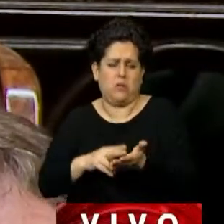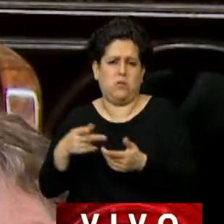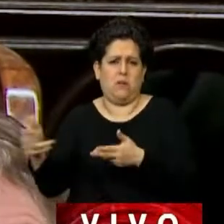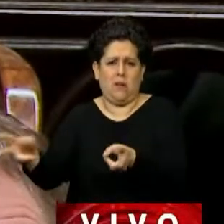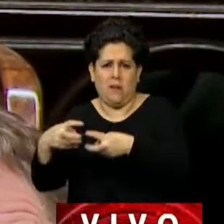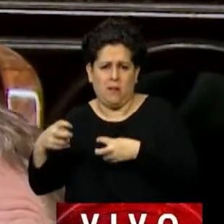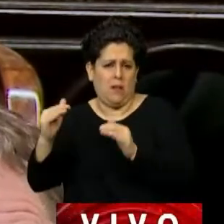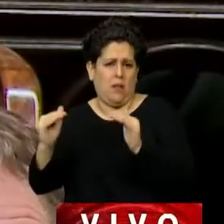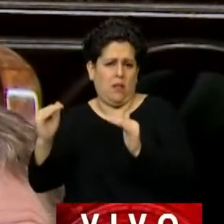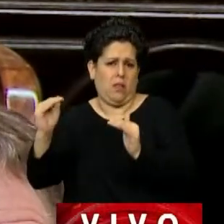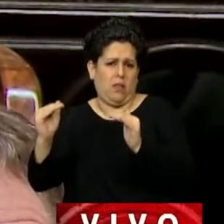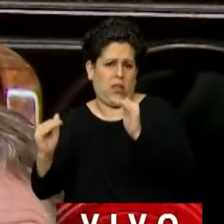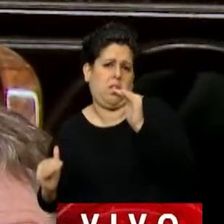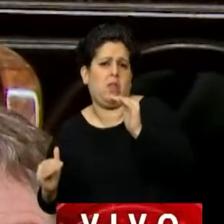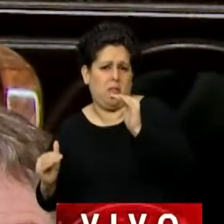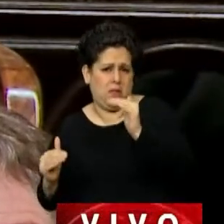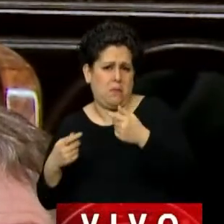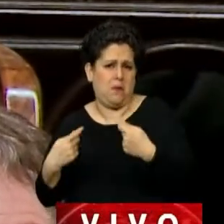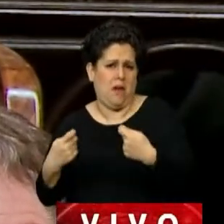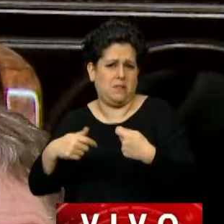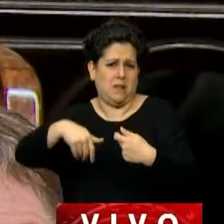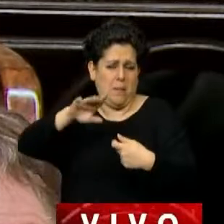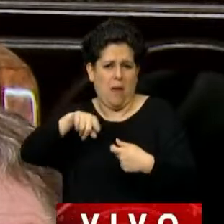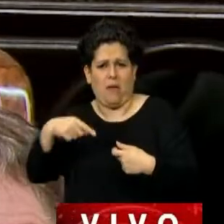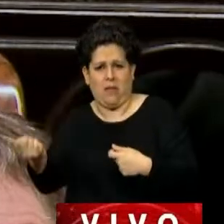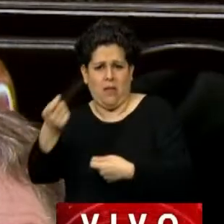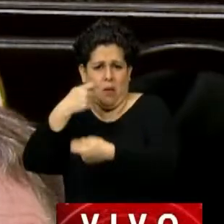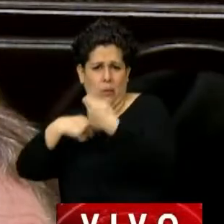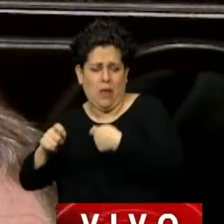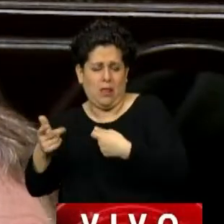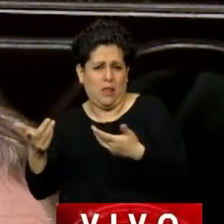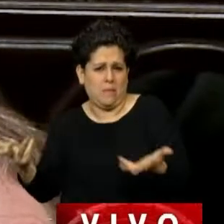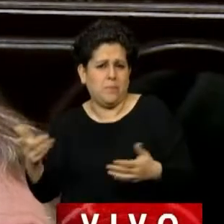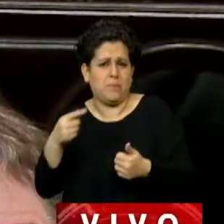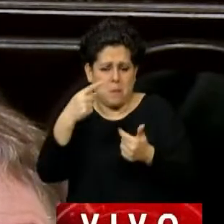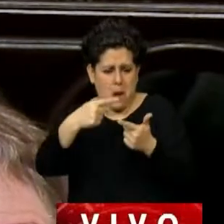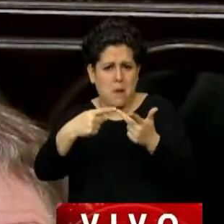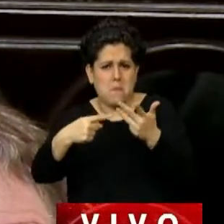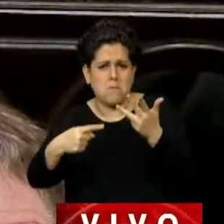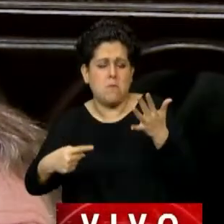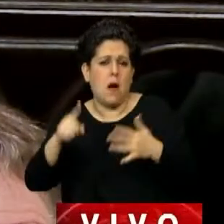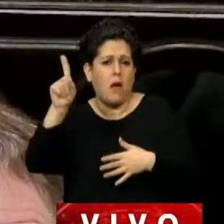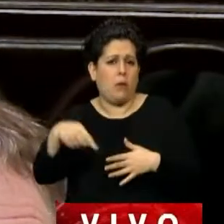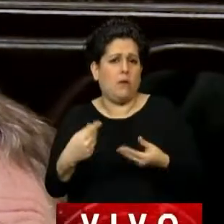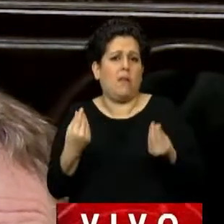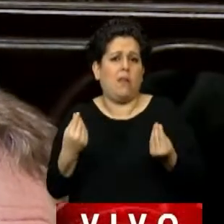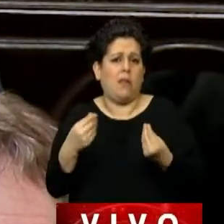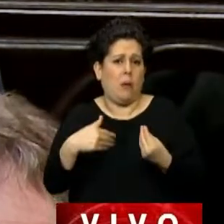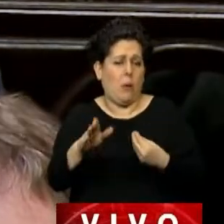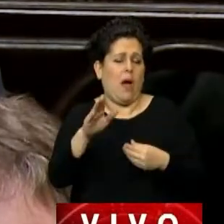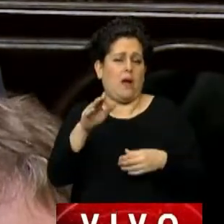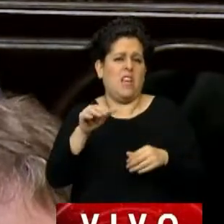provocando un verdadero despilfarro de recursos para todos los argentinos. Esa crisis de solvencia llevó naturalmente a una crisis de